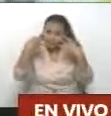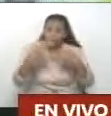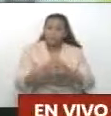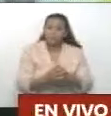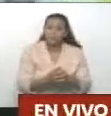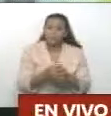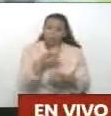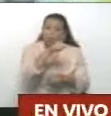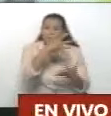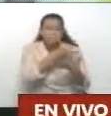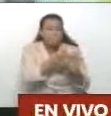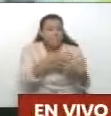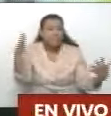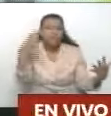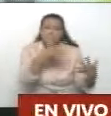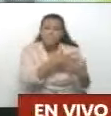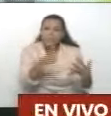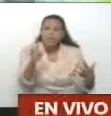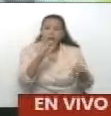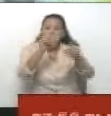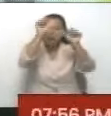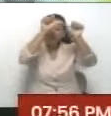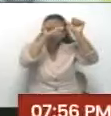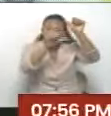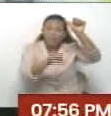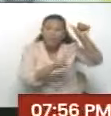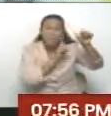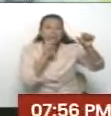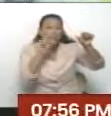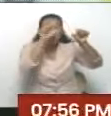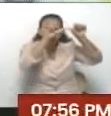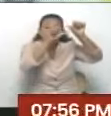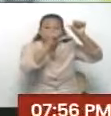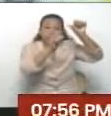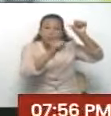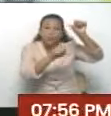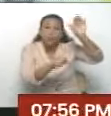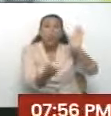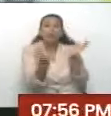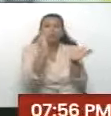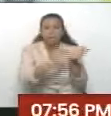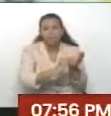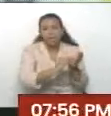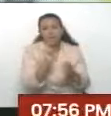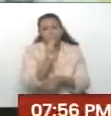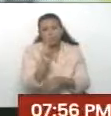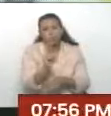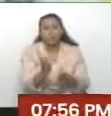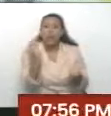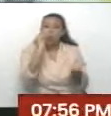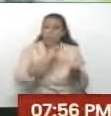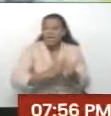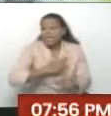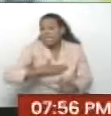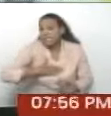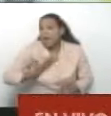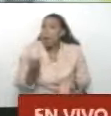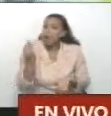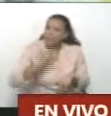por miles los tenemos anotados en las listas para su regreso. Muchos quieren